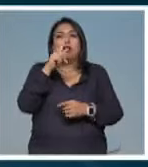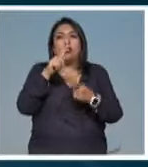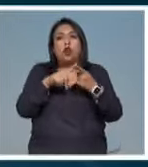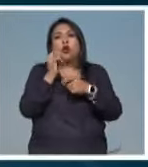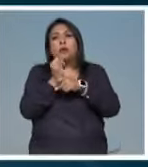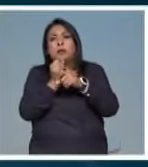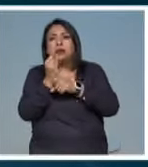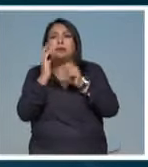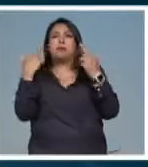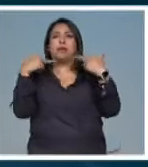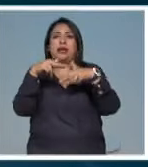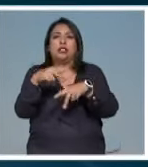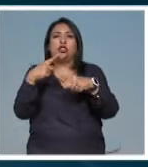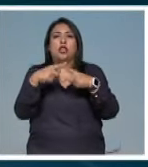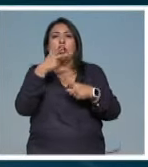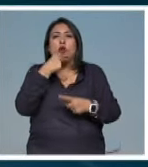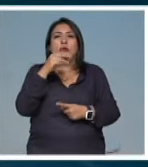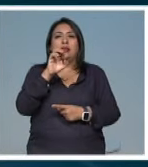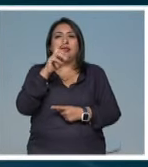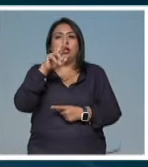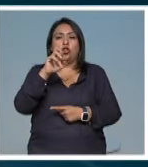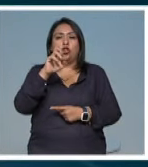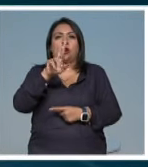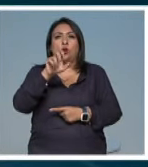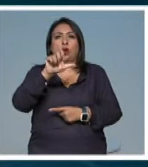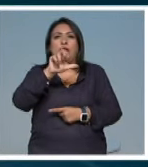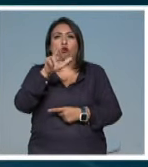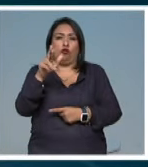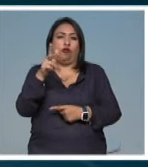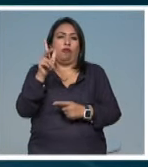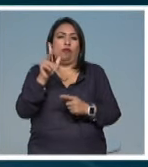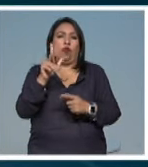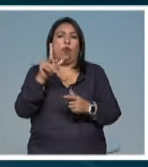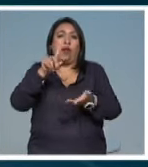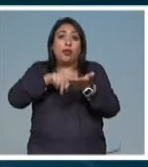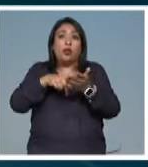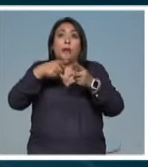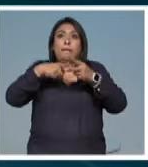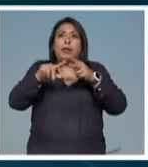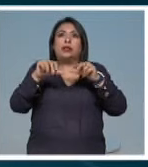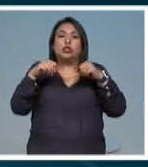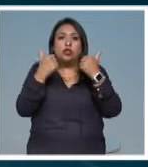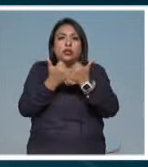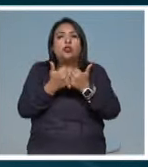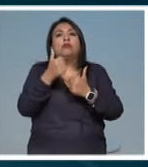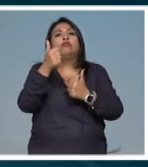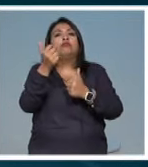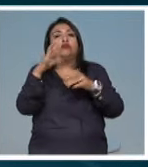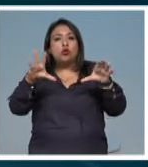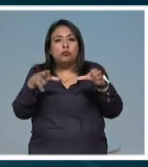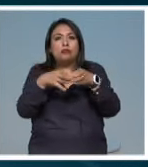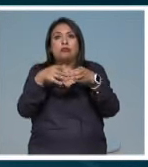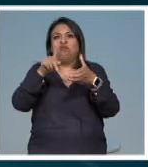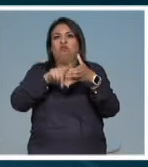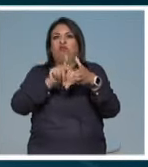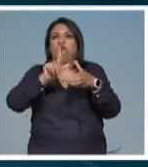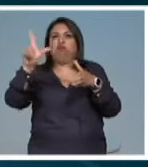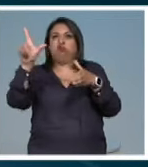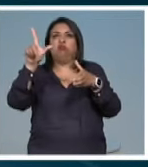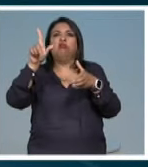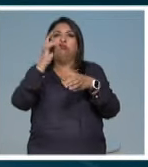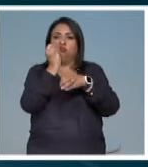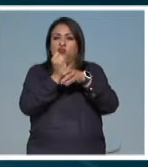investigador y académico Sergio Raúl Arroyo, miembro iniciador de esta asociación que agrupa a los investigadores más distinguidos de México en